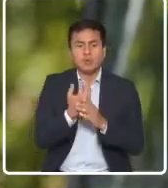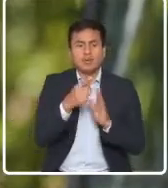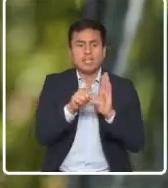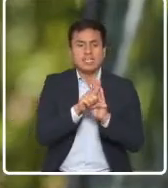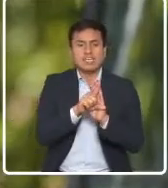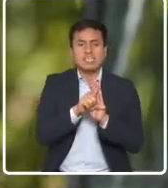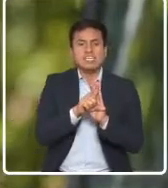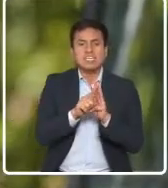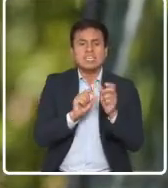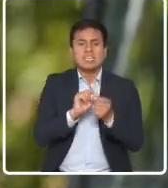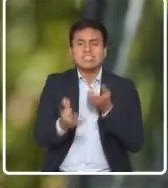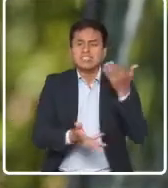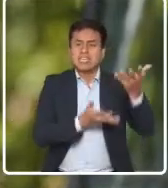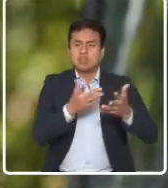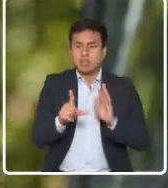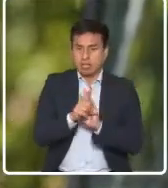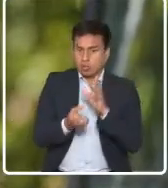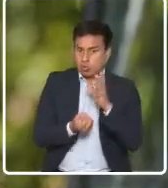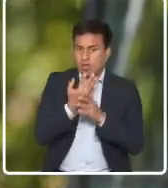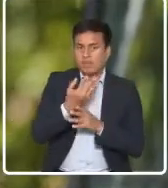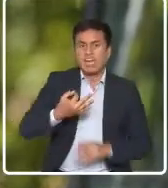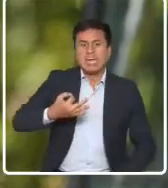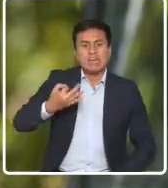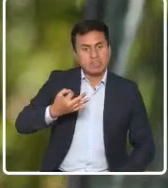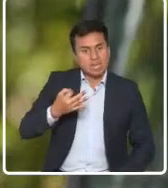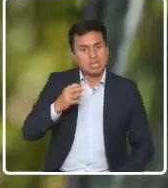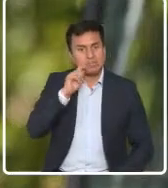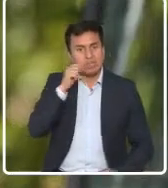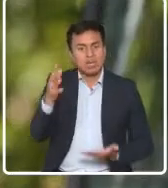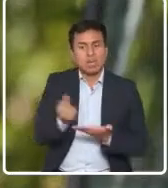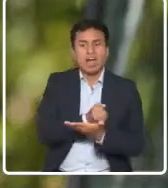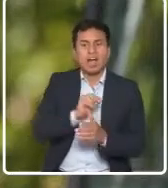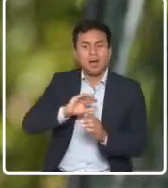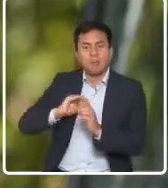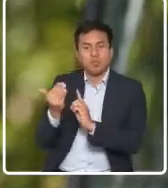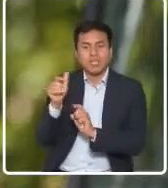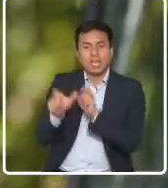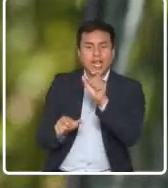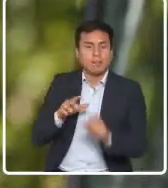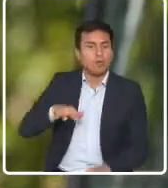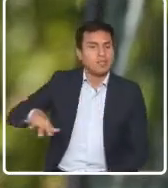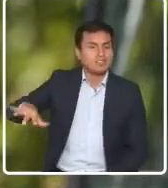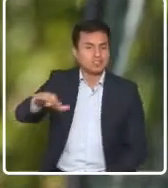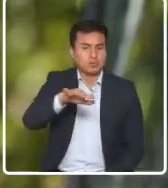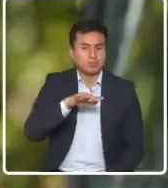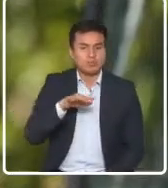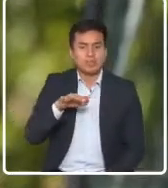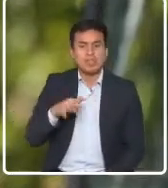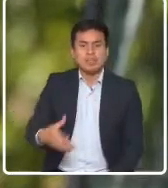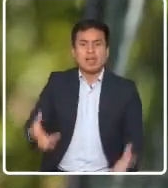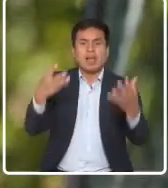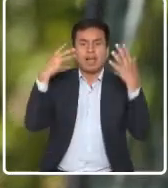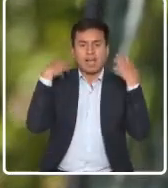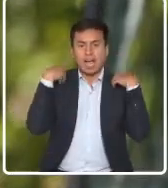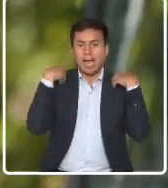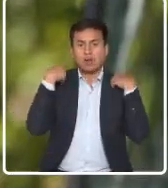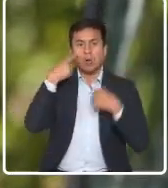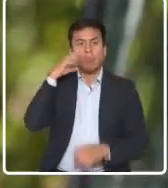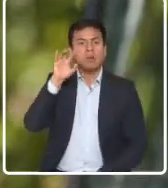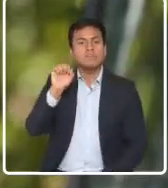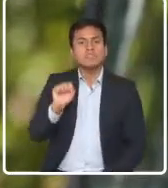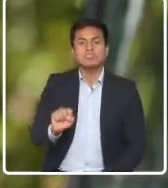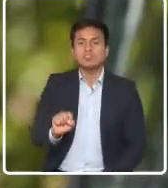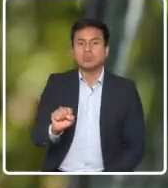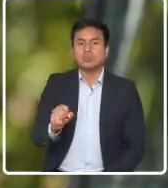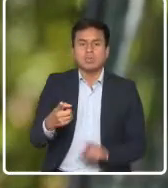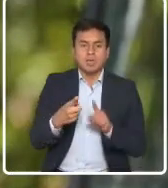ley de incendios que resulte eficaz para proteger a la población, que se haga cargo de la